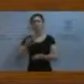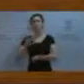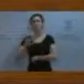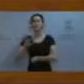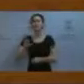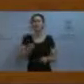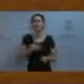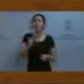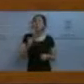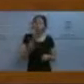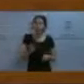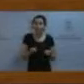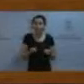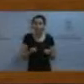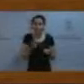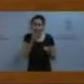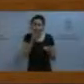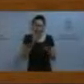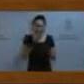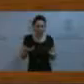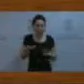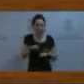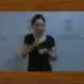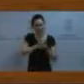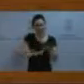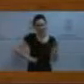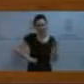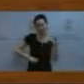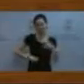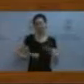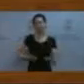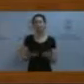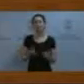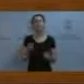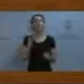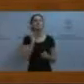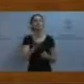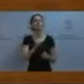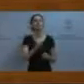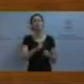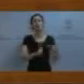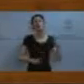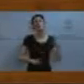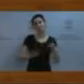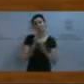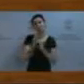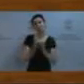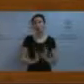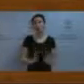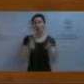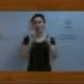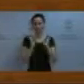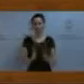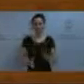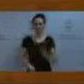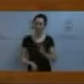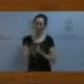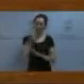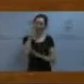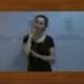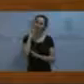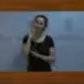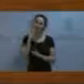usted no controla muy bien los datos. Mire, yo le he mencionado en interpelaciones dos situaciones concretas que se producen única